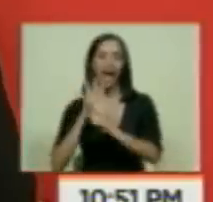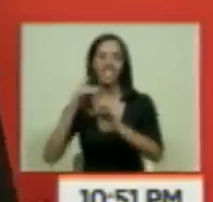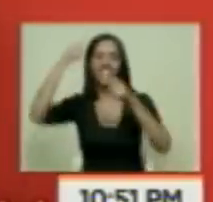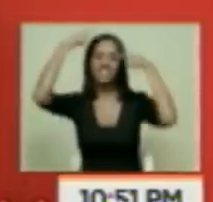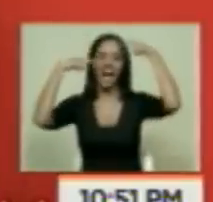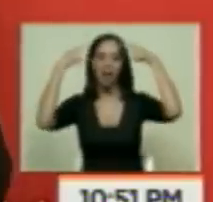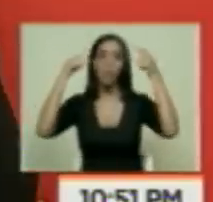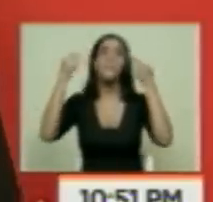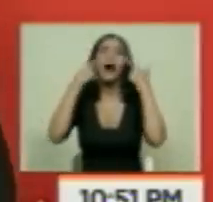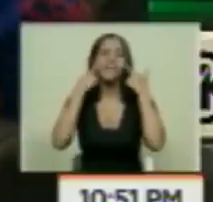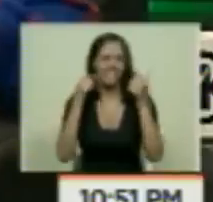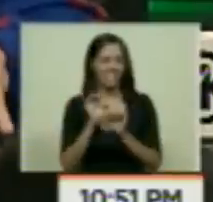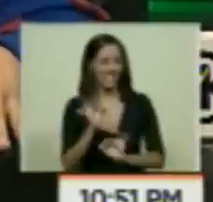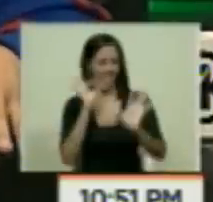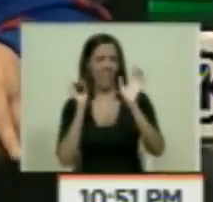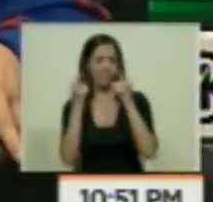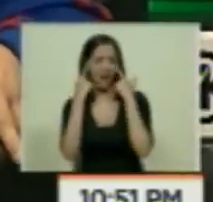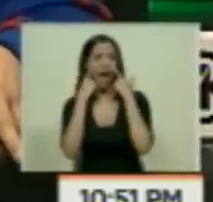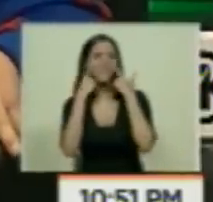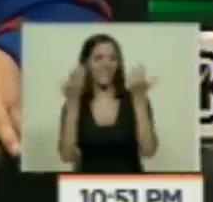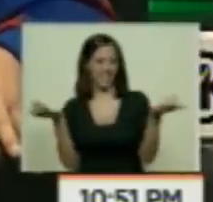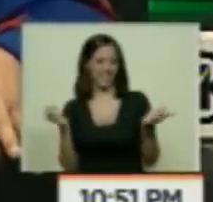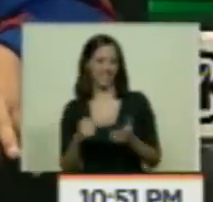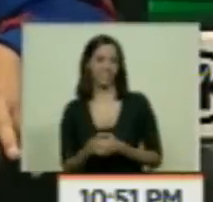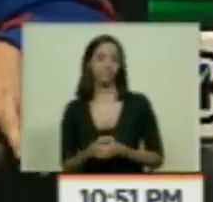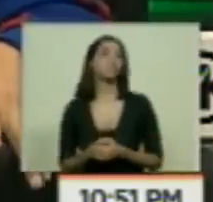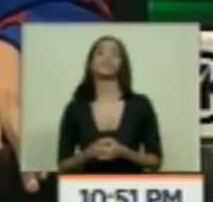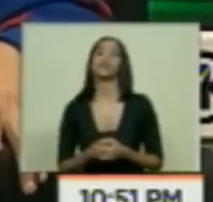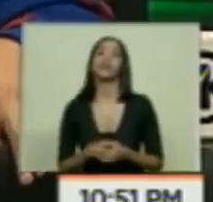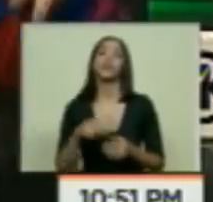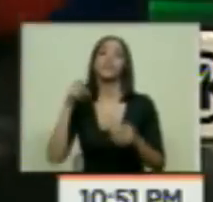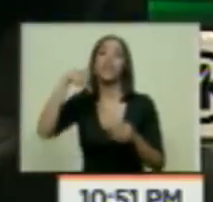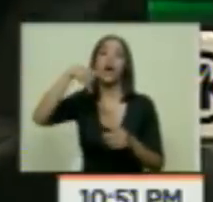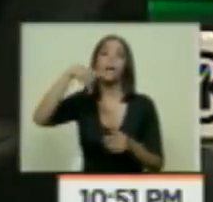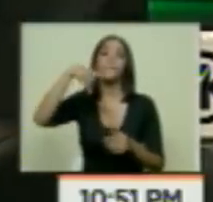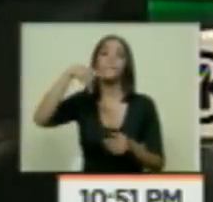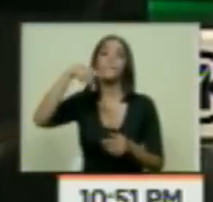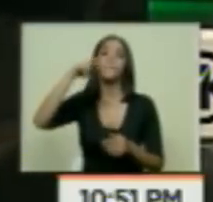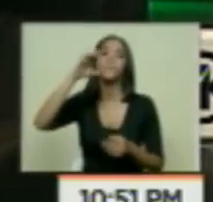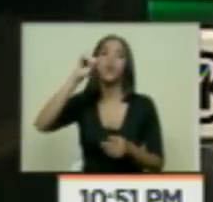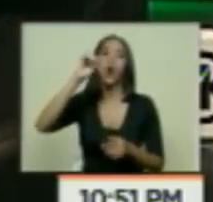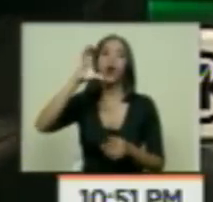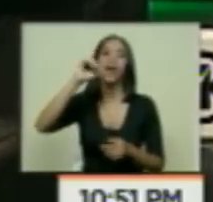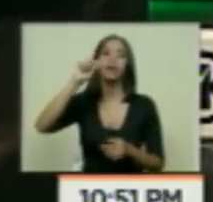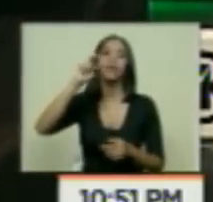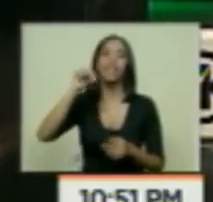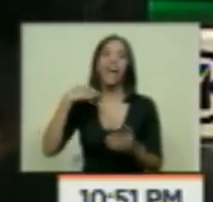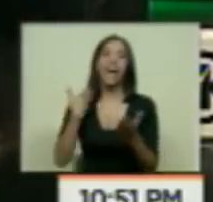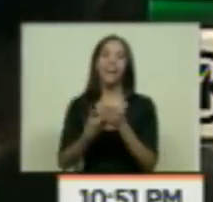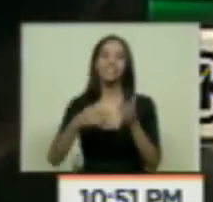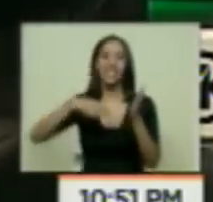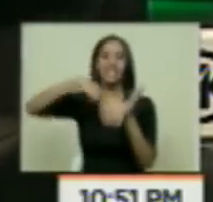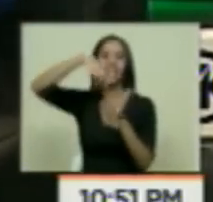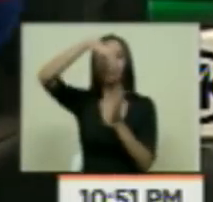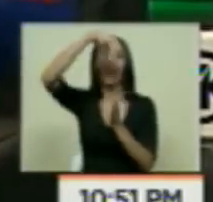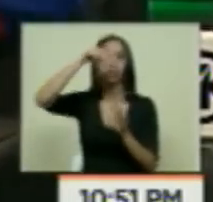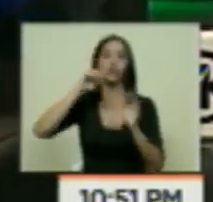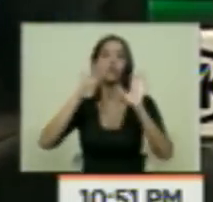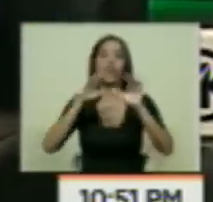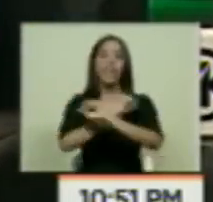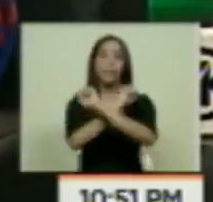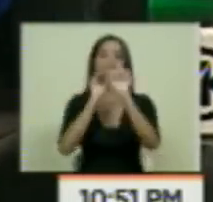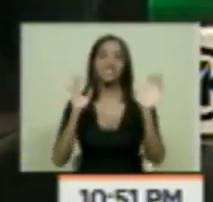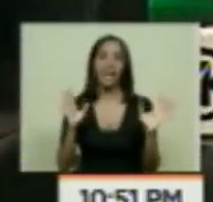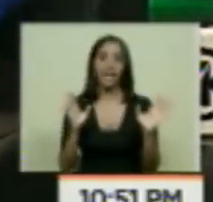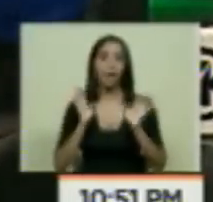salgan para ver qué es lo que es. Mañana vamos a salir desde la Procuraduría hasta el Calvario, desde las 9 de la mañana. Todo el